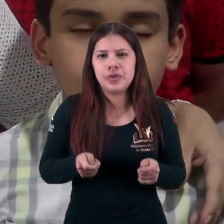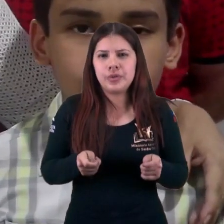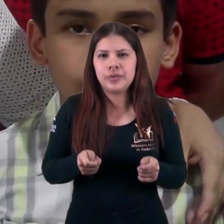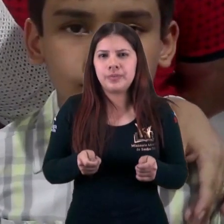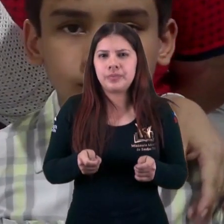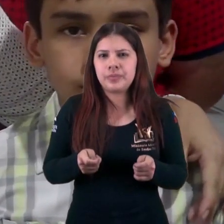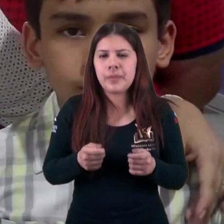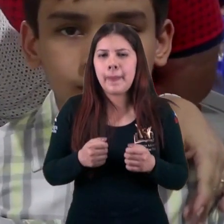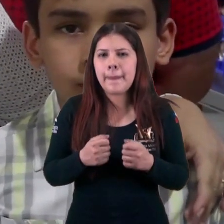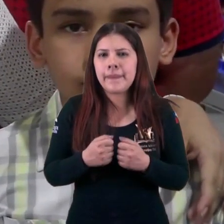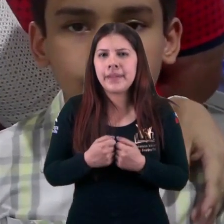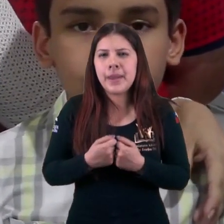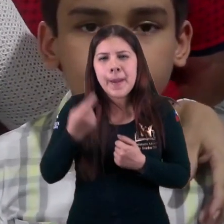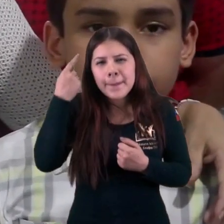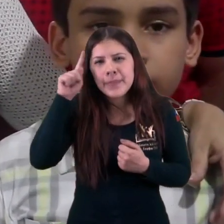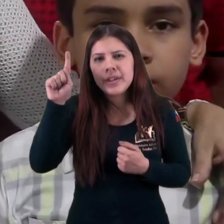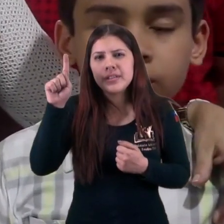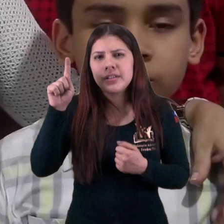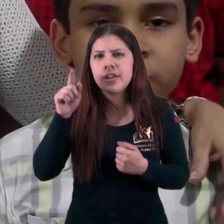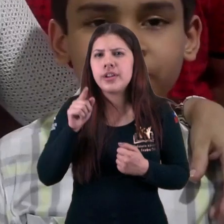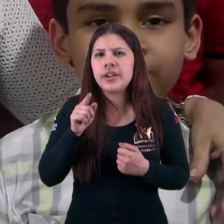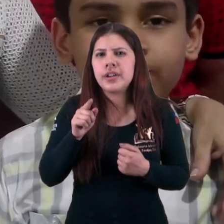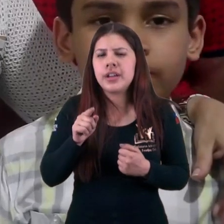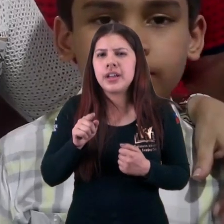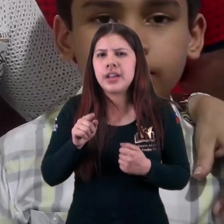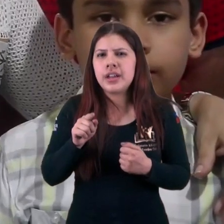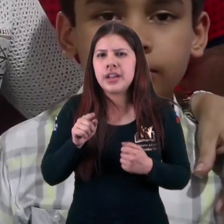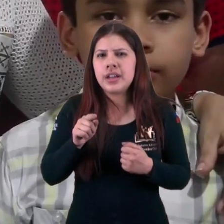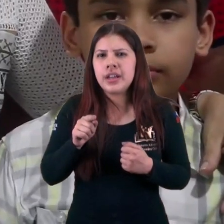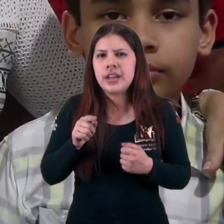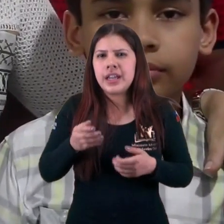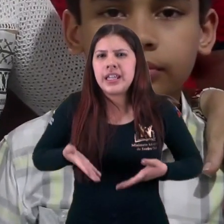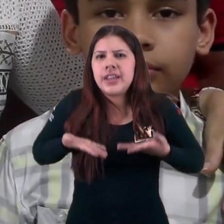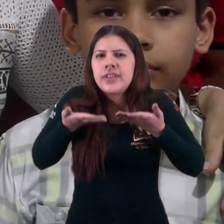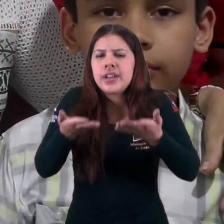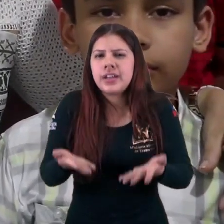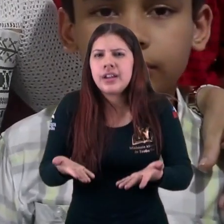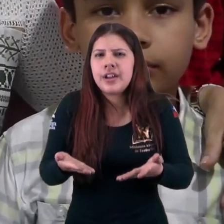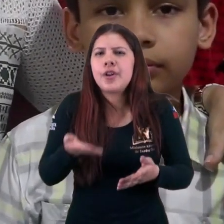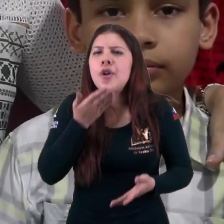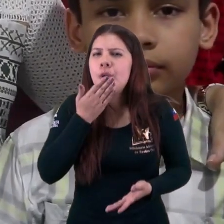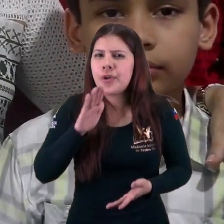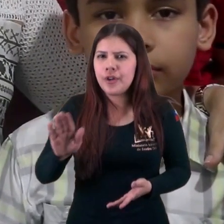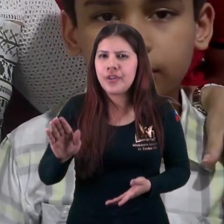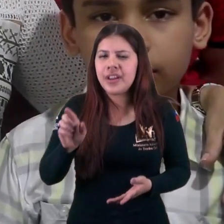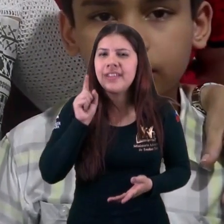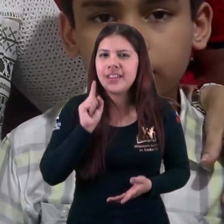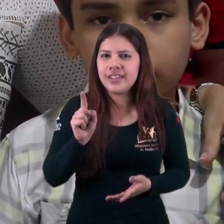emprendedor. Piensa en tus habilidades. Entrega lo mejor de ti. Sé fiel.